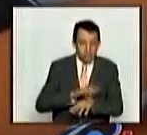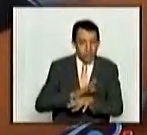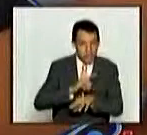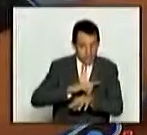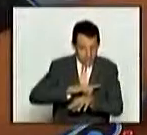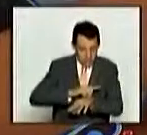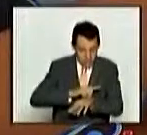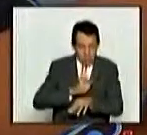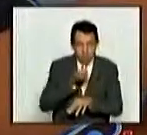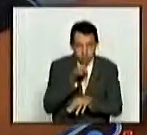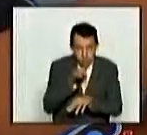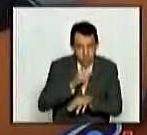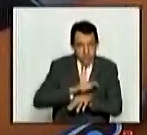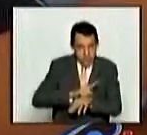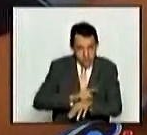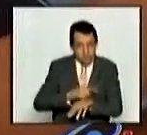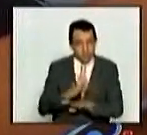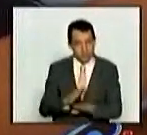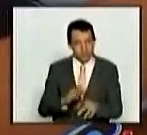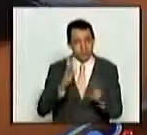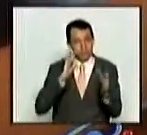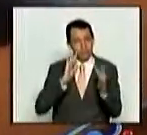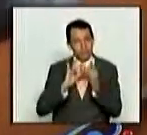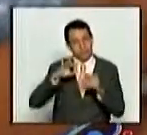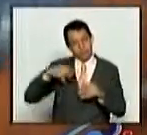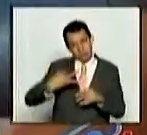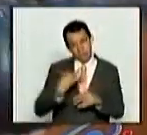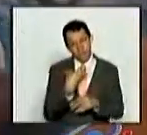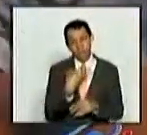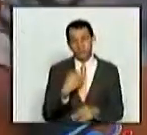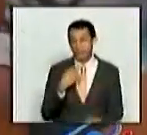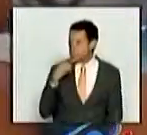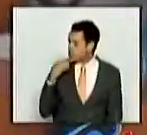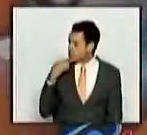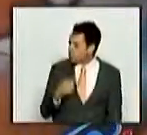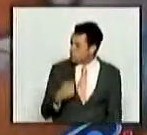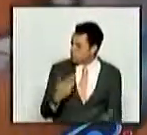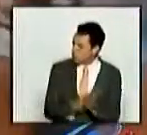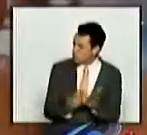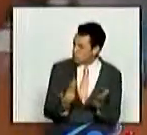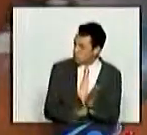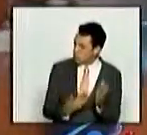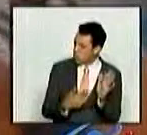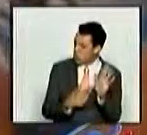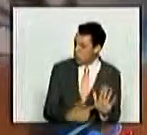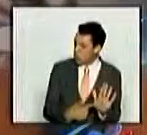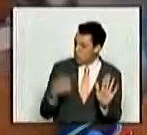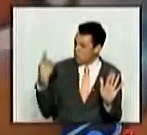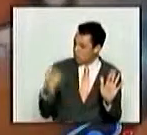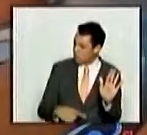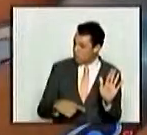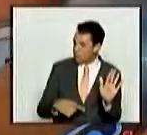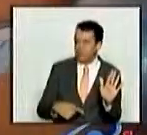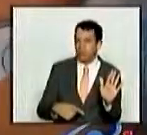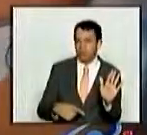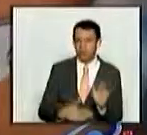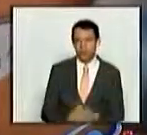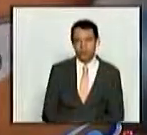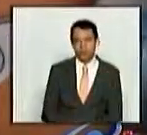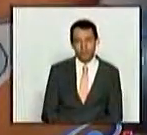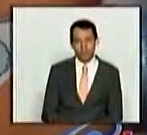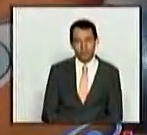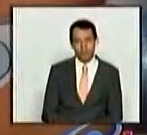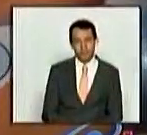el tálamo en tercera fase. Raúl, muéstrame un poco que usted tiene allí también las ¿cómo